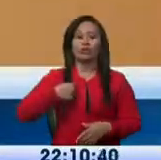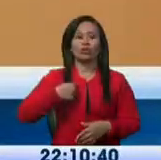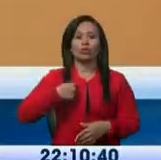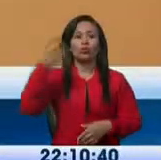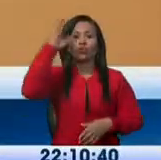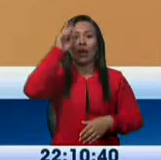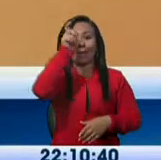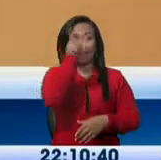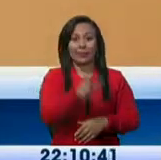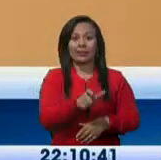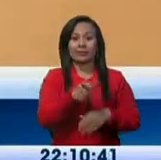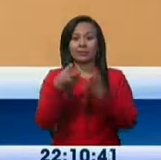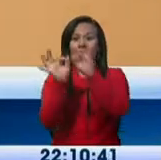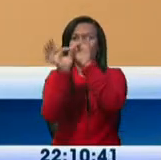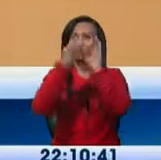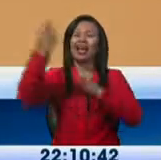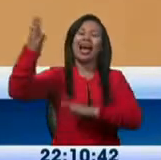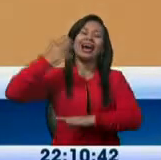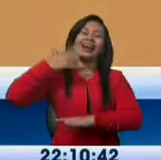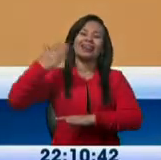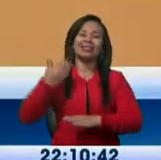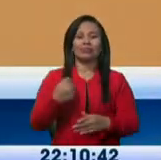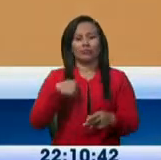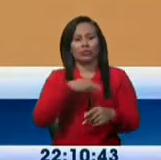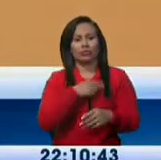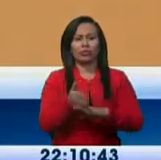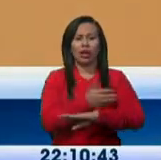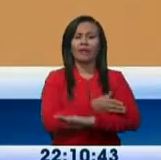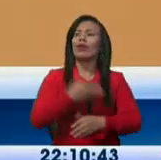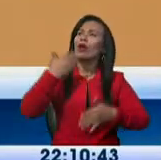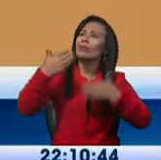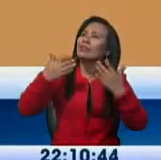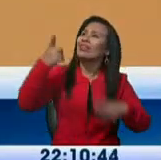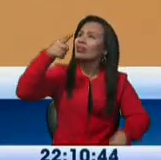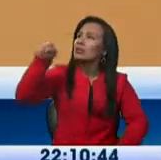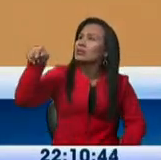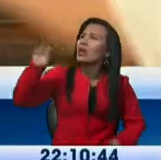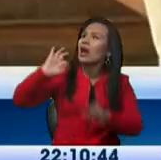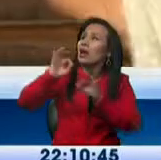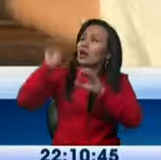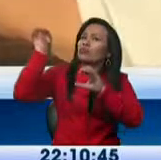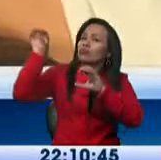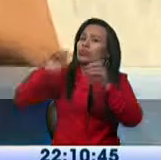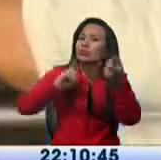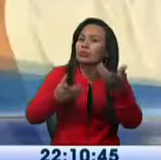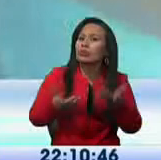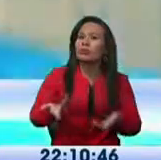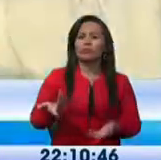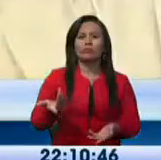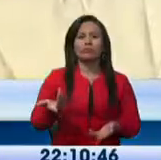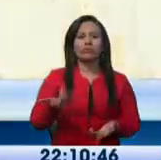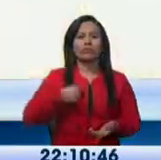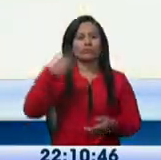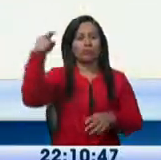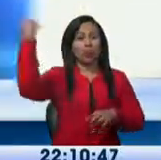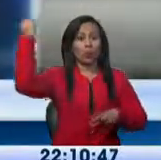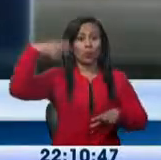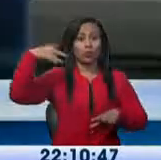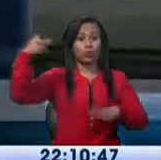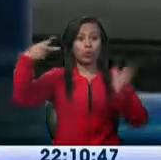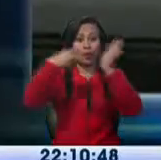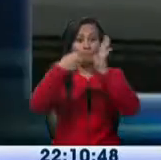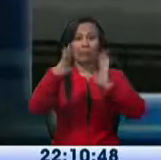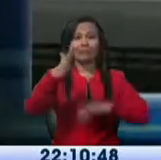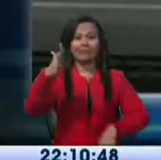hecho la instalación hemos estado conversando ahí un minuto antes de que que se caiga caiga el suelo no tiene electricidad las dos puntas del cable donde